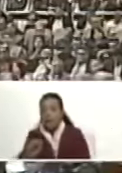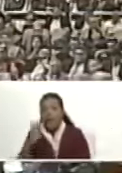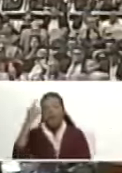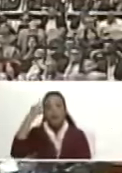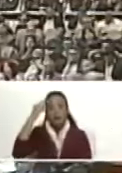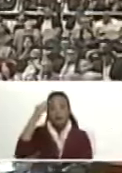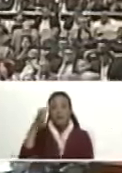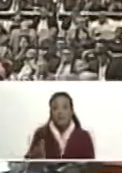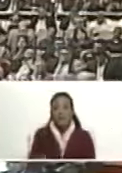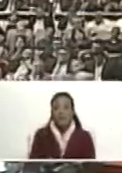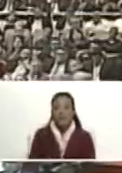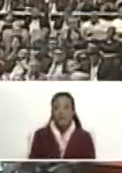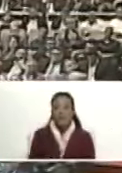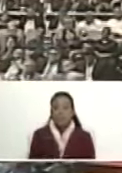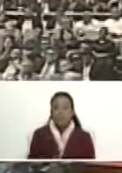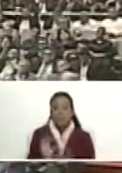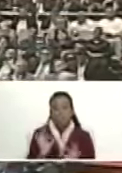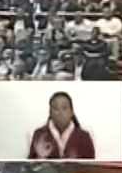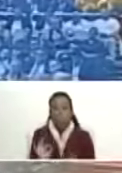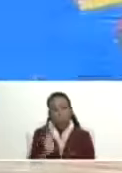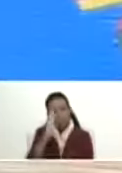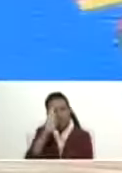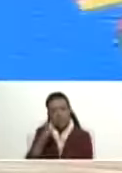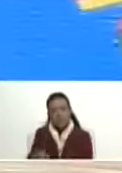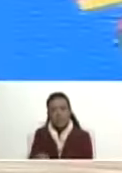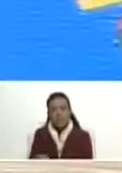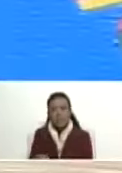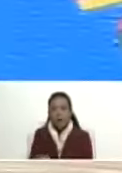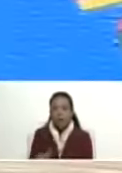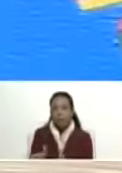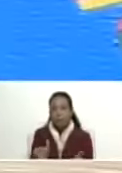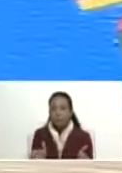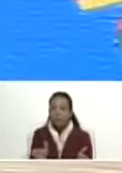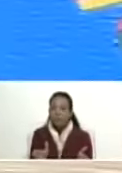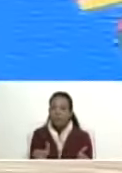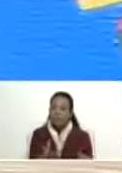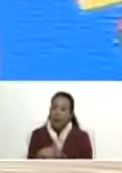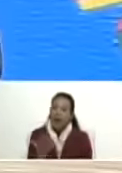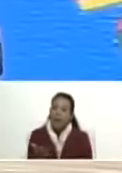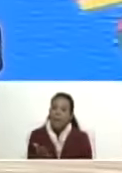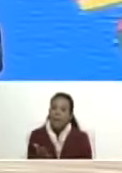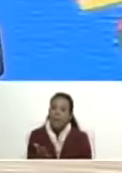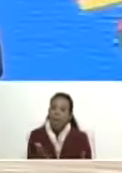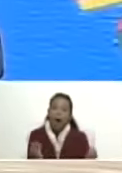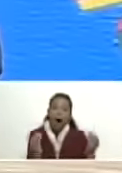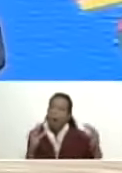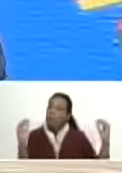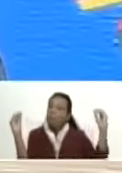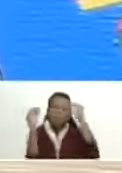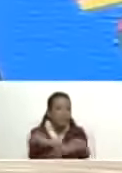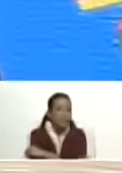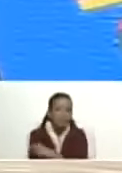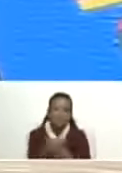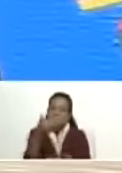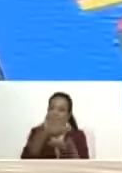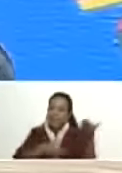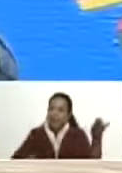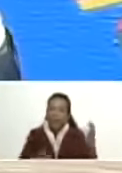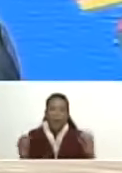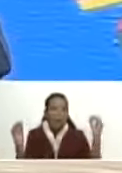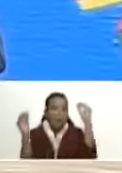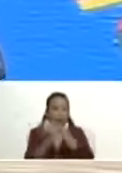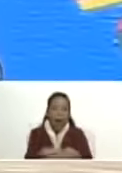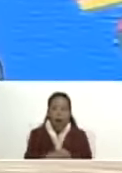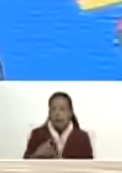reconoció de manera directa e indirecta que había una controversia pendiente por